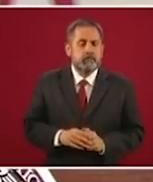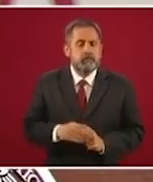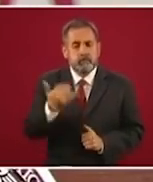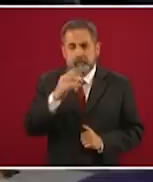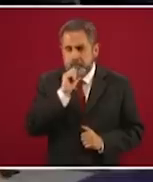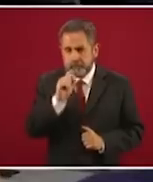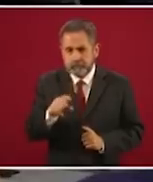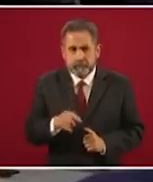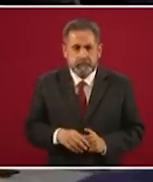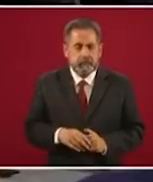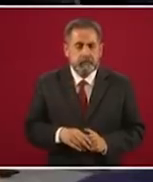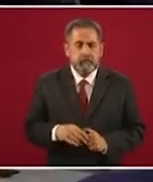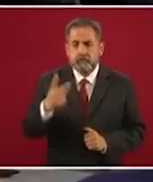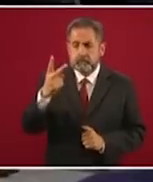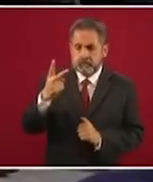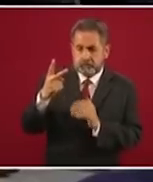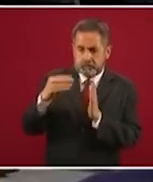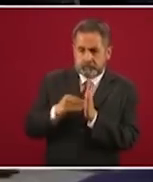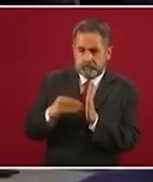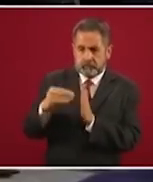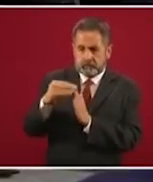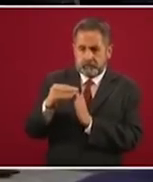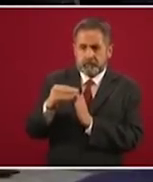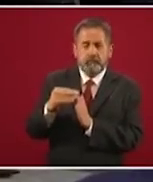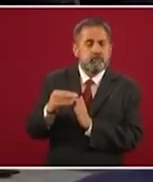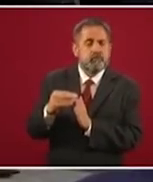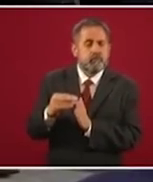Y 2 millones